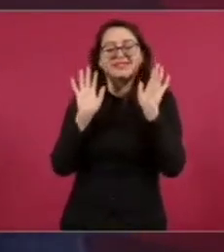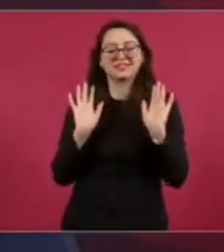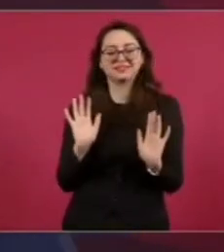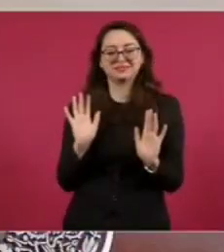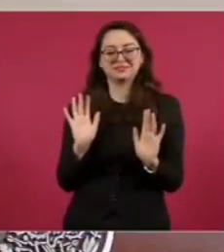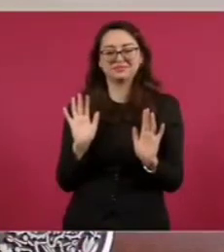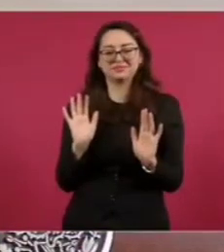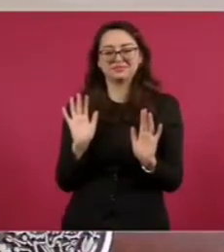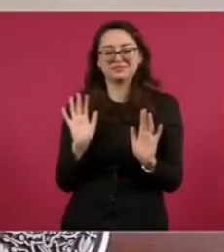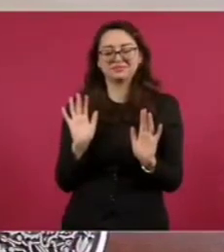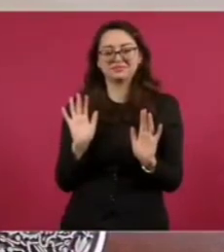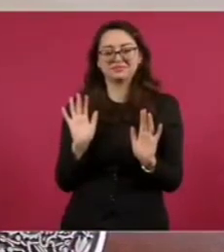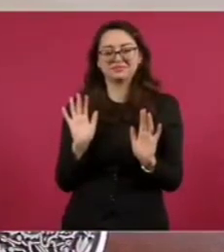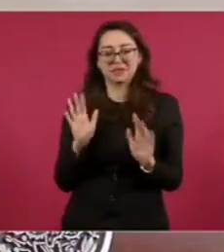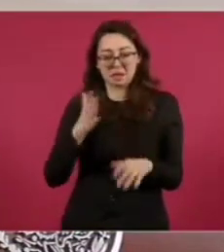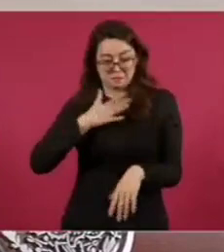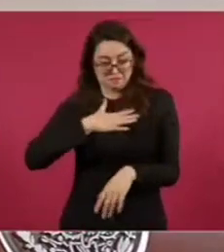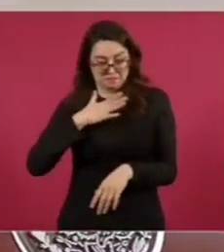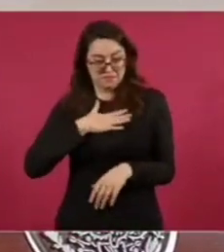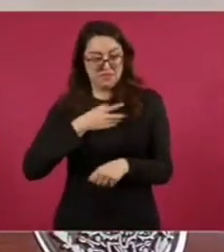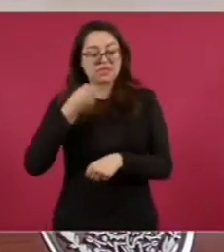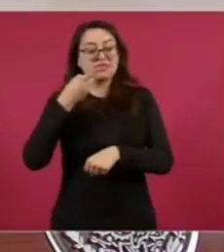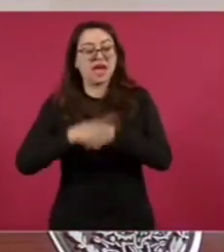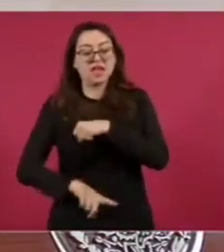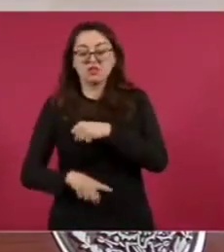¿Quién me va a reparar el daño?